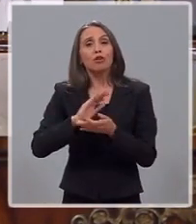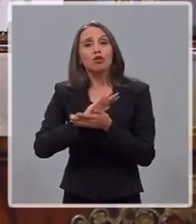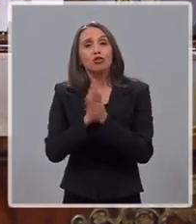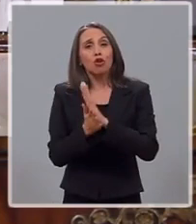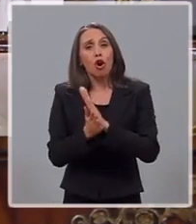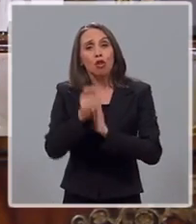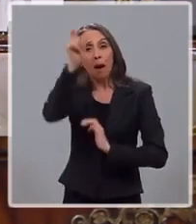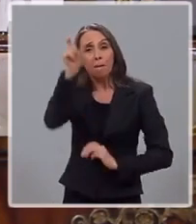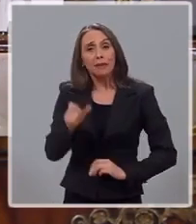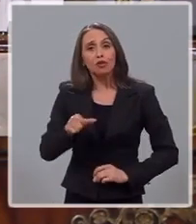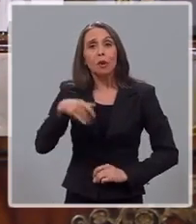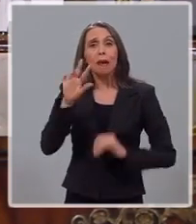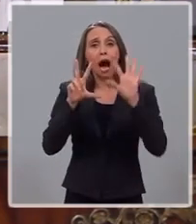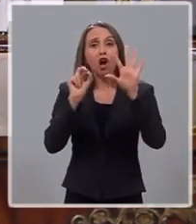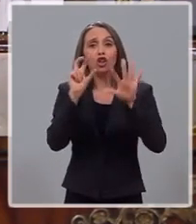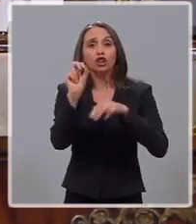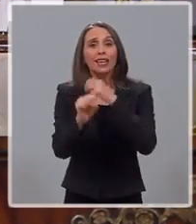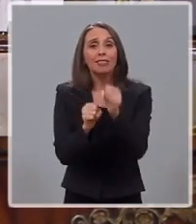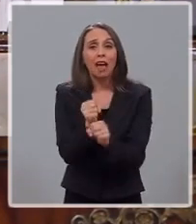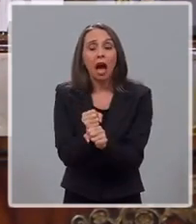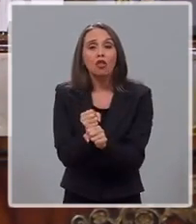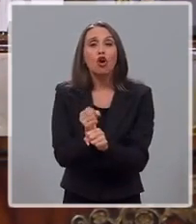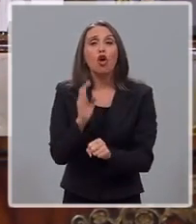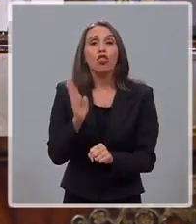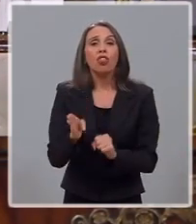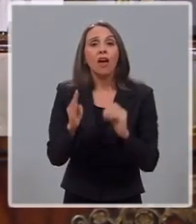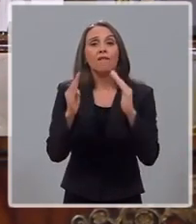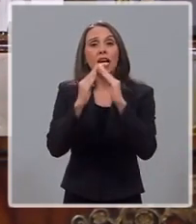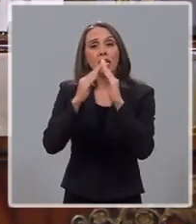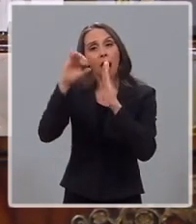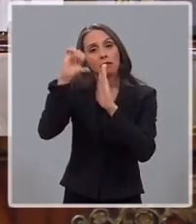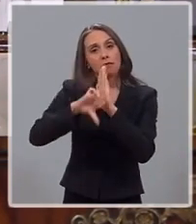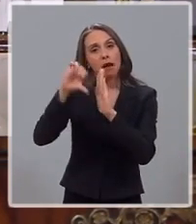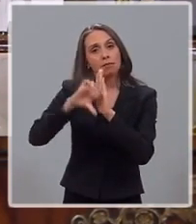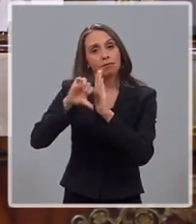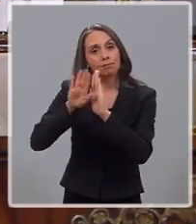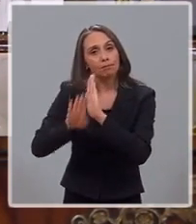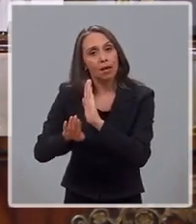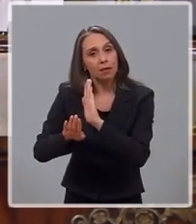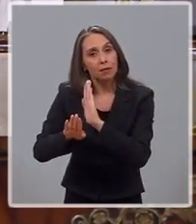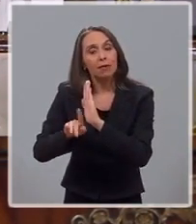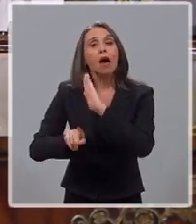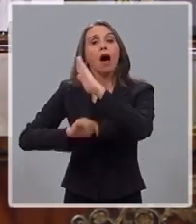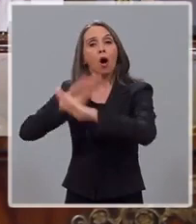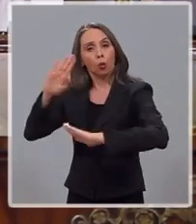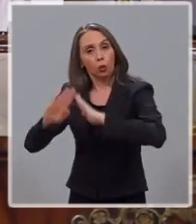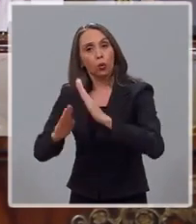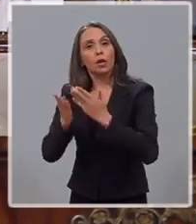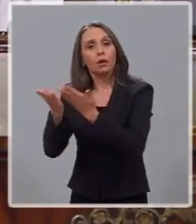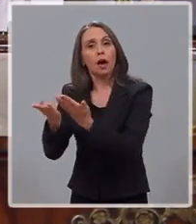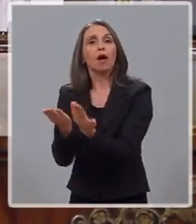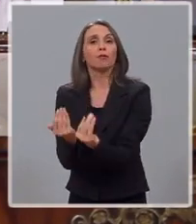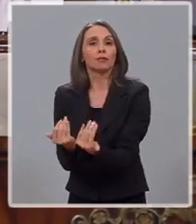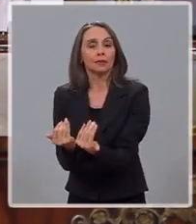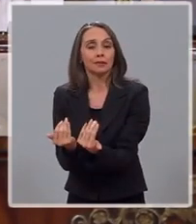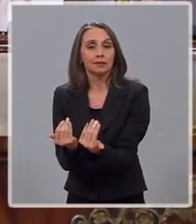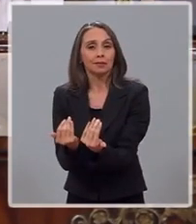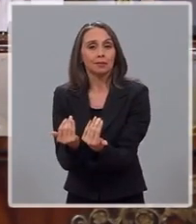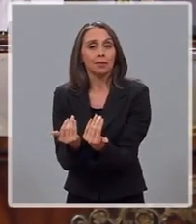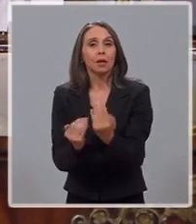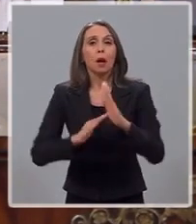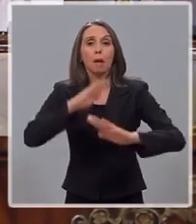mayores de 80 años deberán permanecer en sus casas donde tendrán los cuidados que necesitan